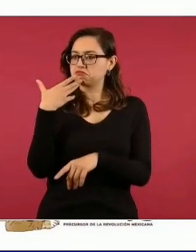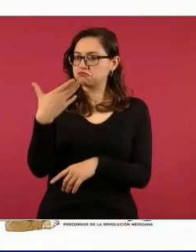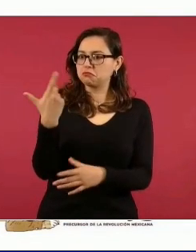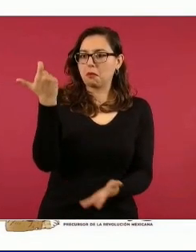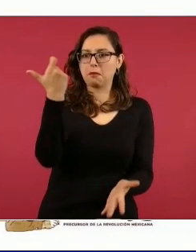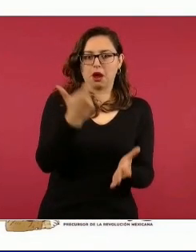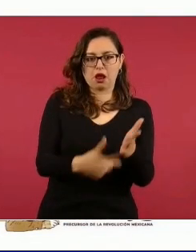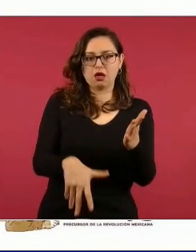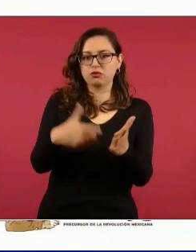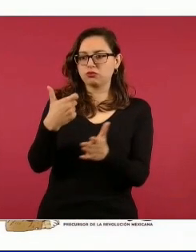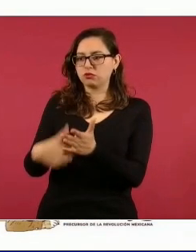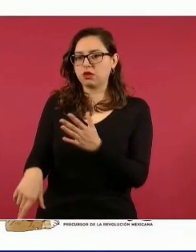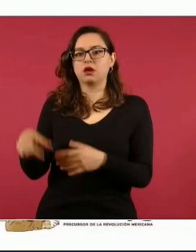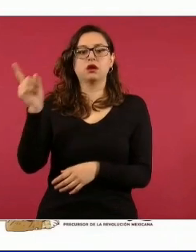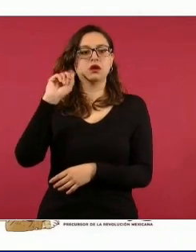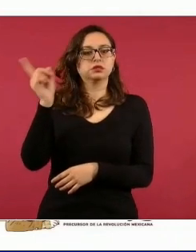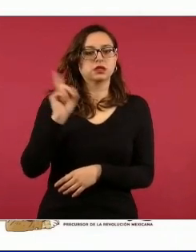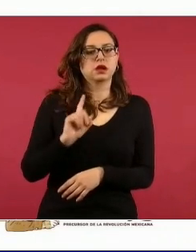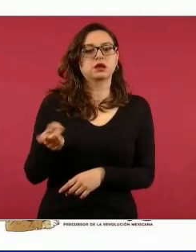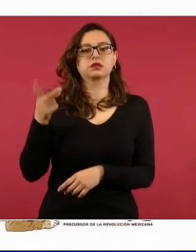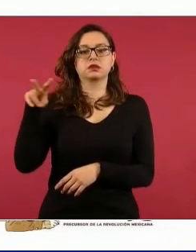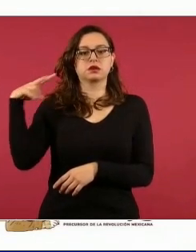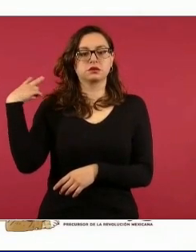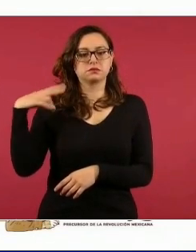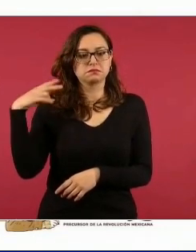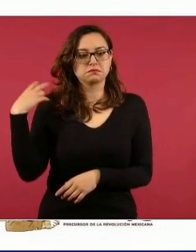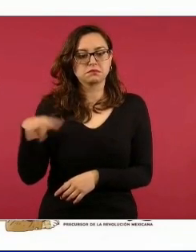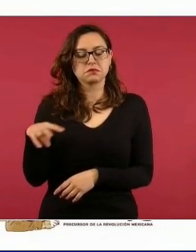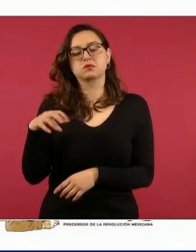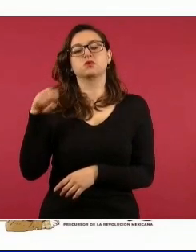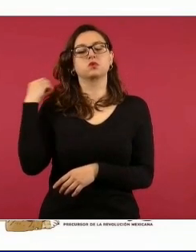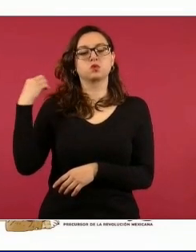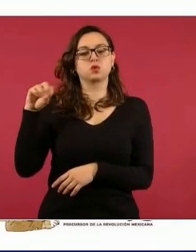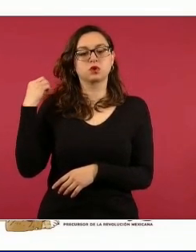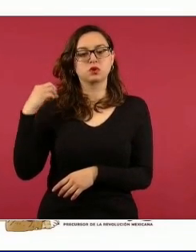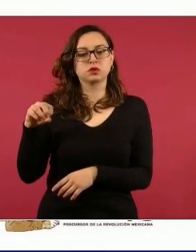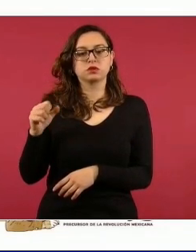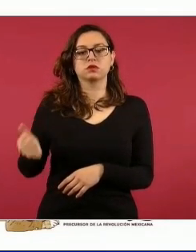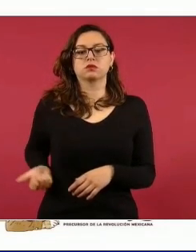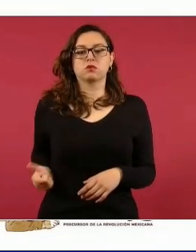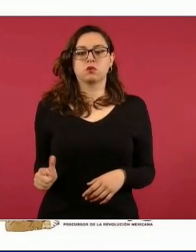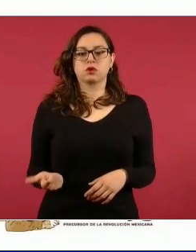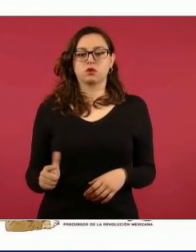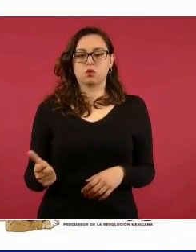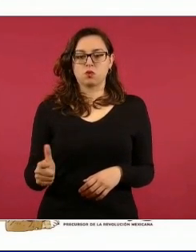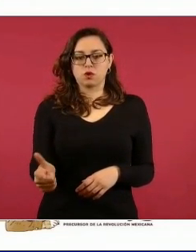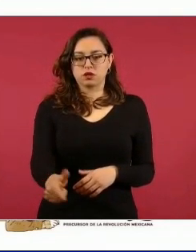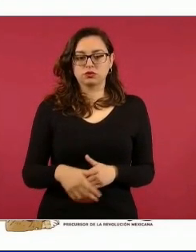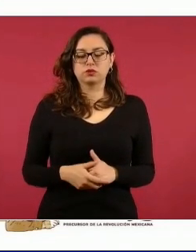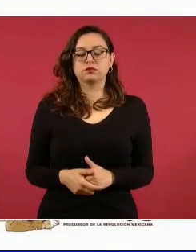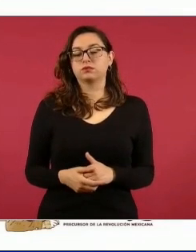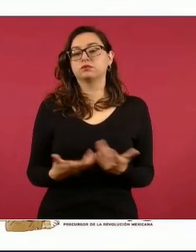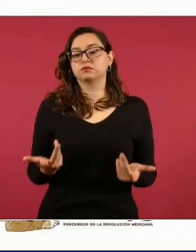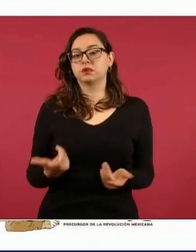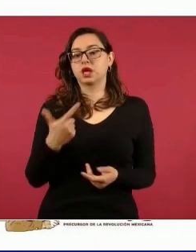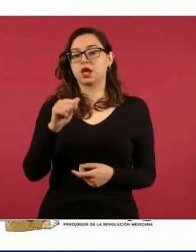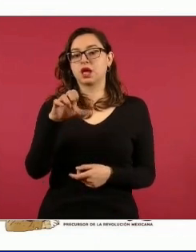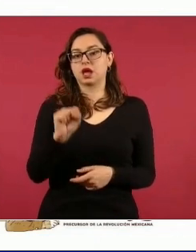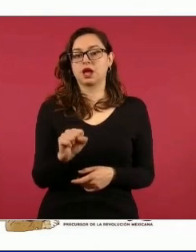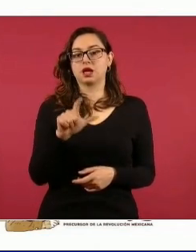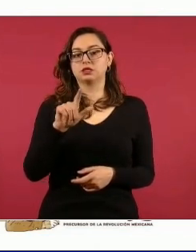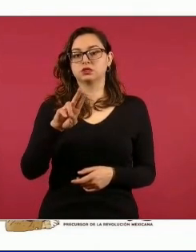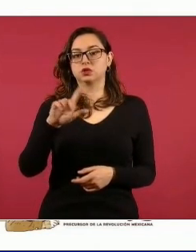los consumidores en Zacatecas, en Veracruz, y en Oaxaca y en Guanajuato. Un ejemplo, Gas Lux